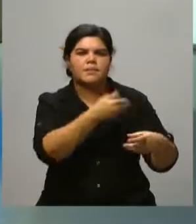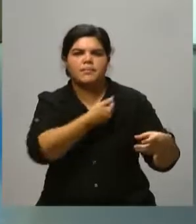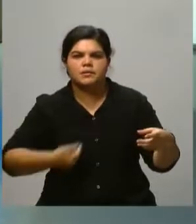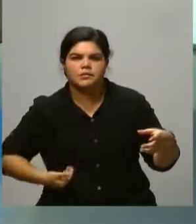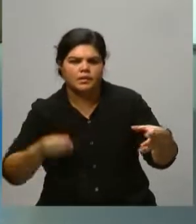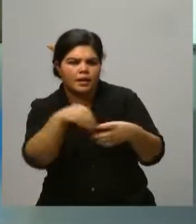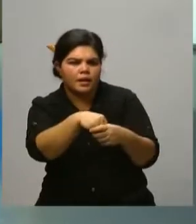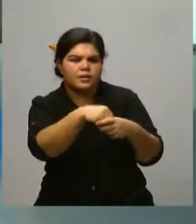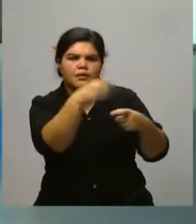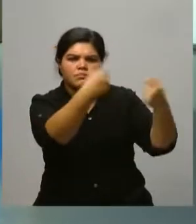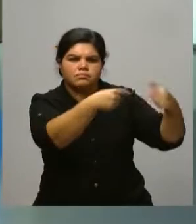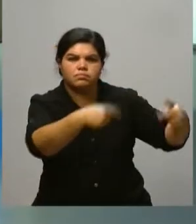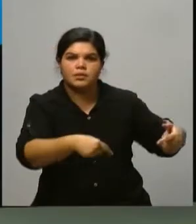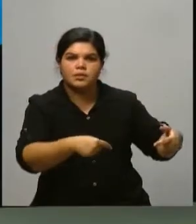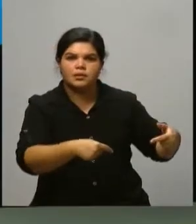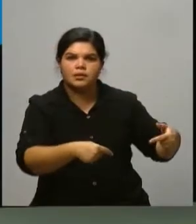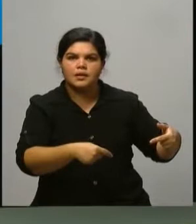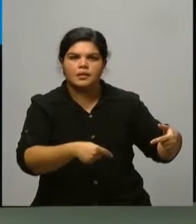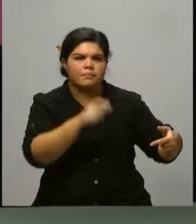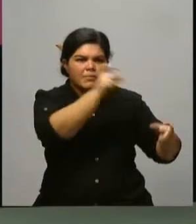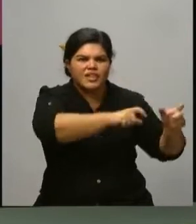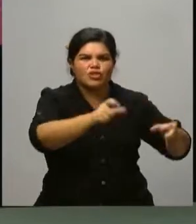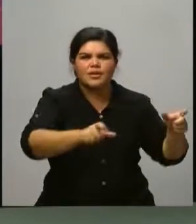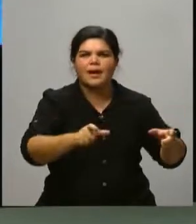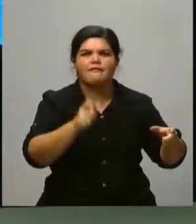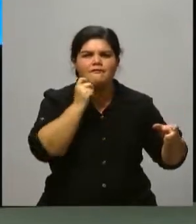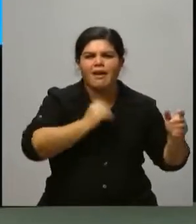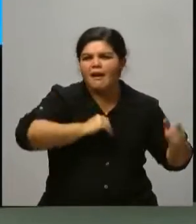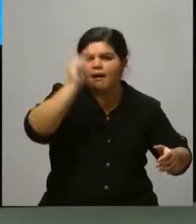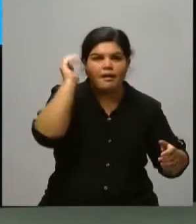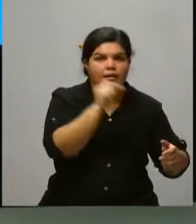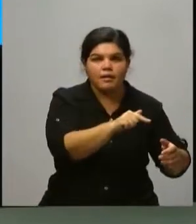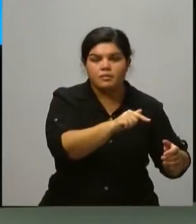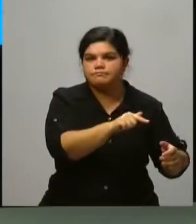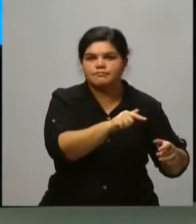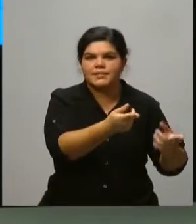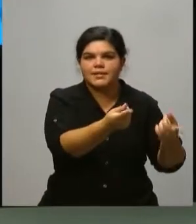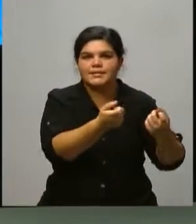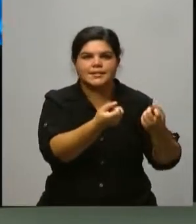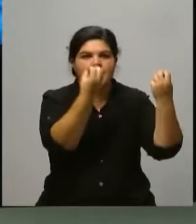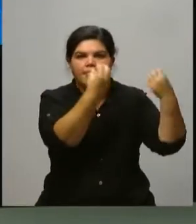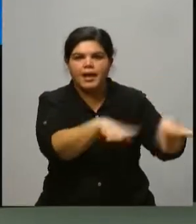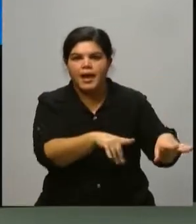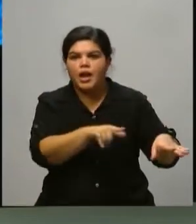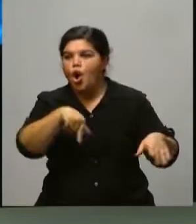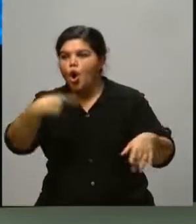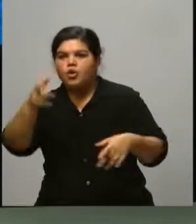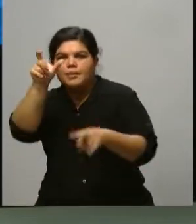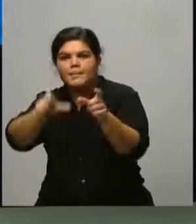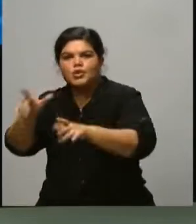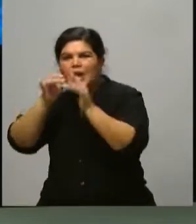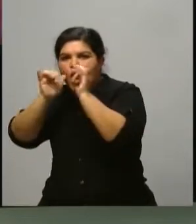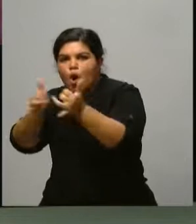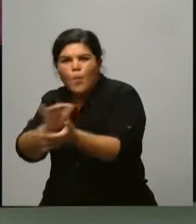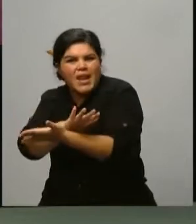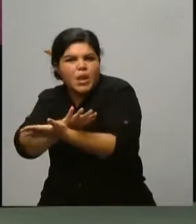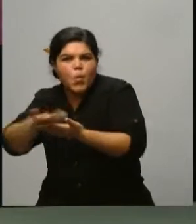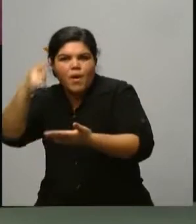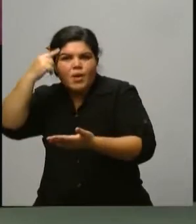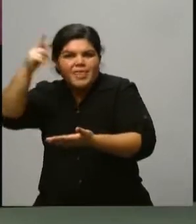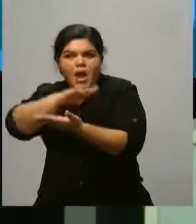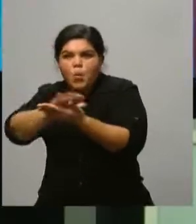un desgaste en la sociedad de ciertos temas que se reflejan en las encuestas sobre la imagen que tiene cada